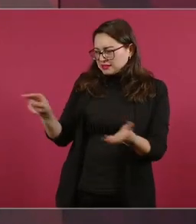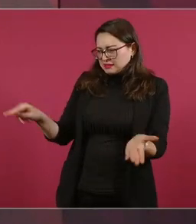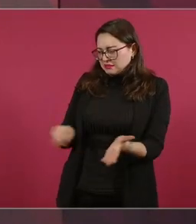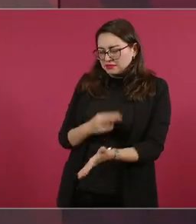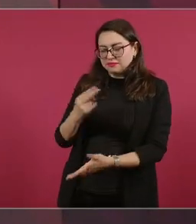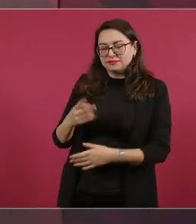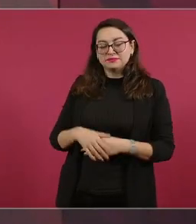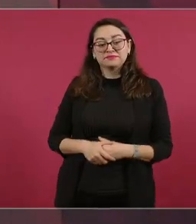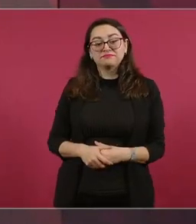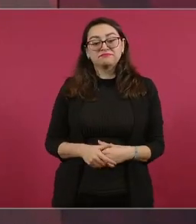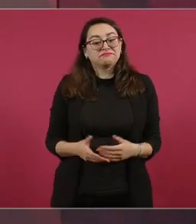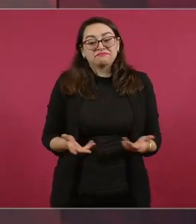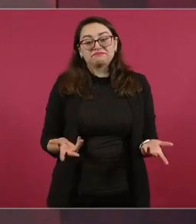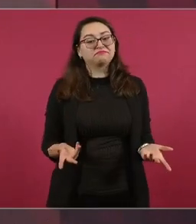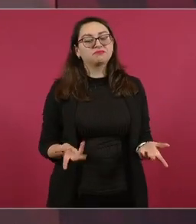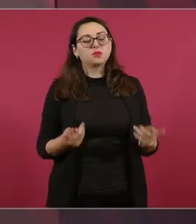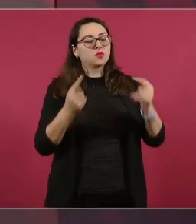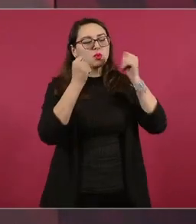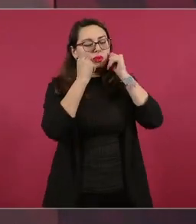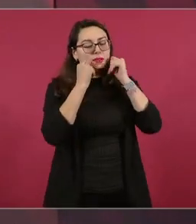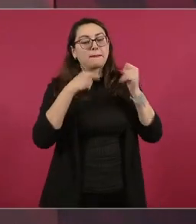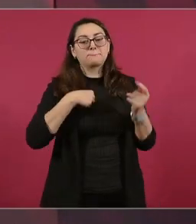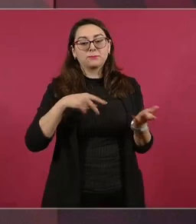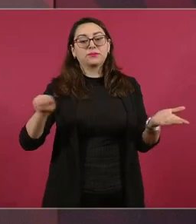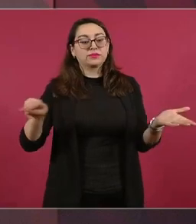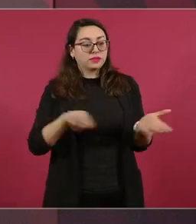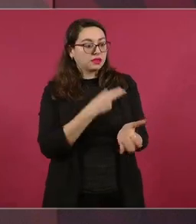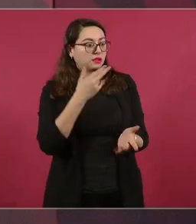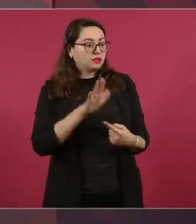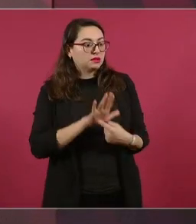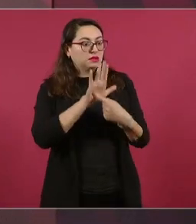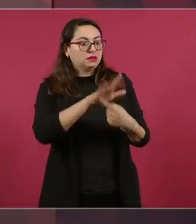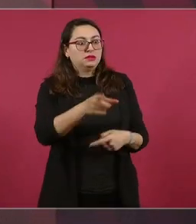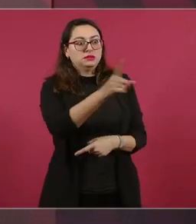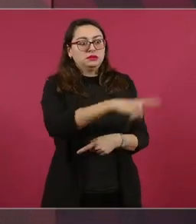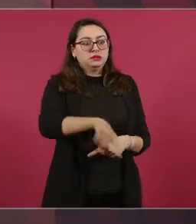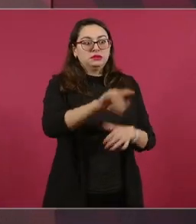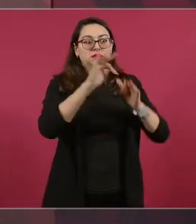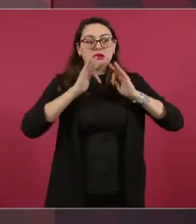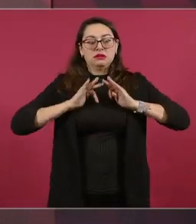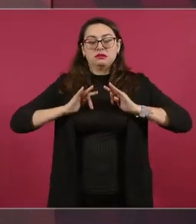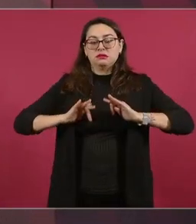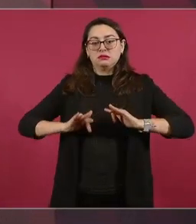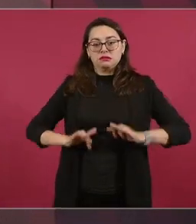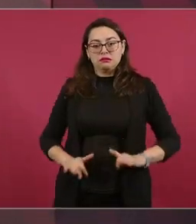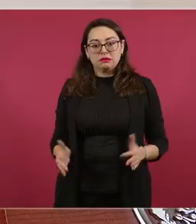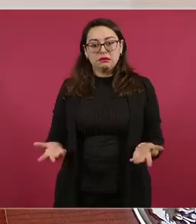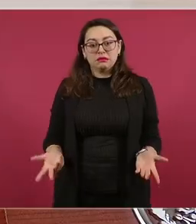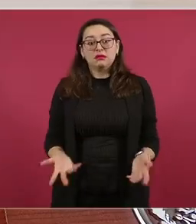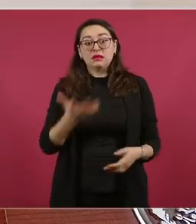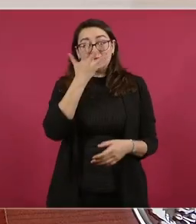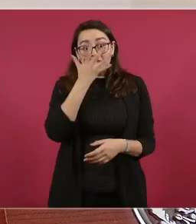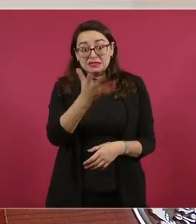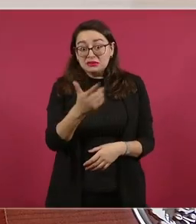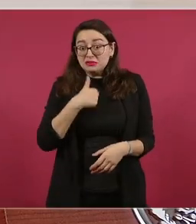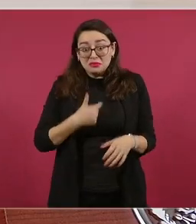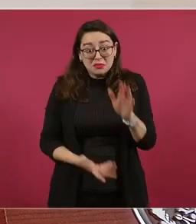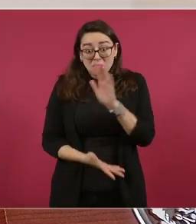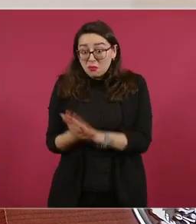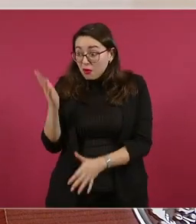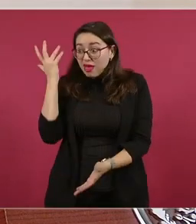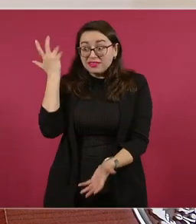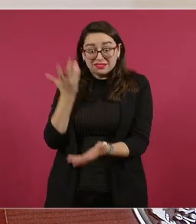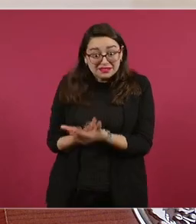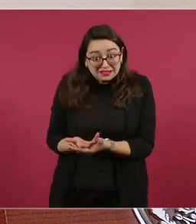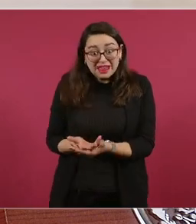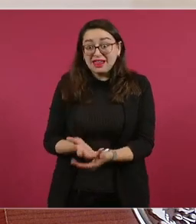extremo, ¿ya? No, pero lo hago para que quede claro, y es en serio, me voy a ir,